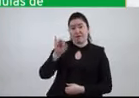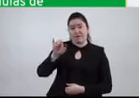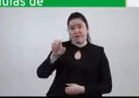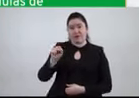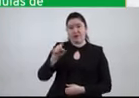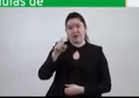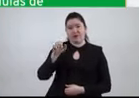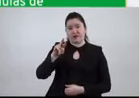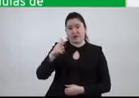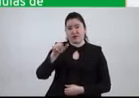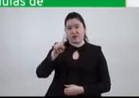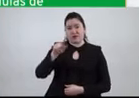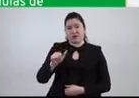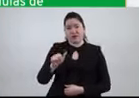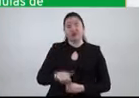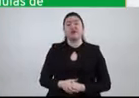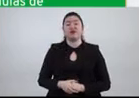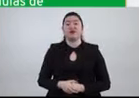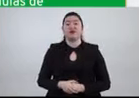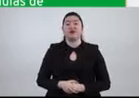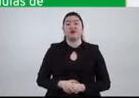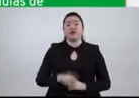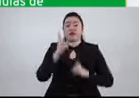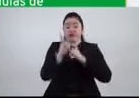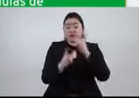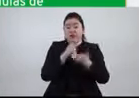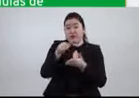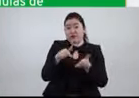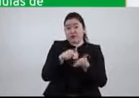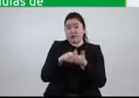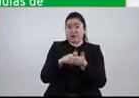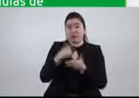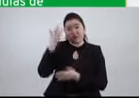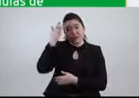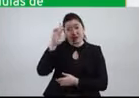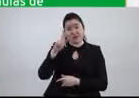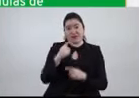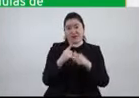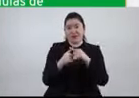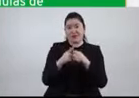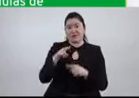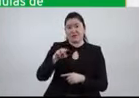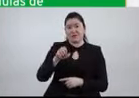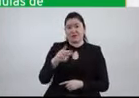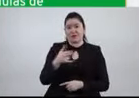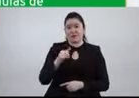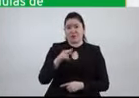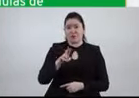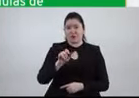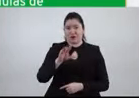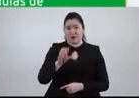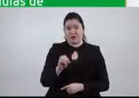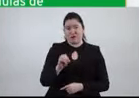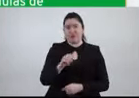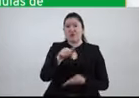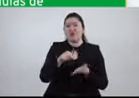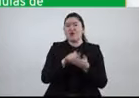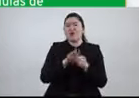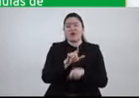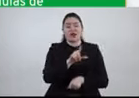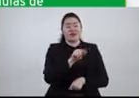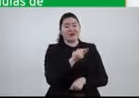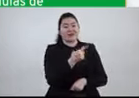Zaragoza, el Deportivo Santa Cruz Meyecualco, también es importante recordar por la entrada de la calle 71